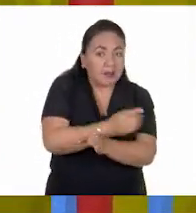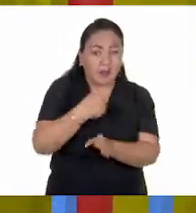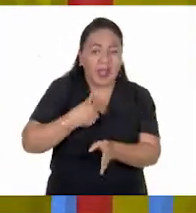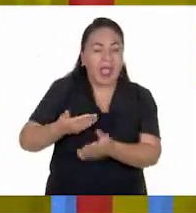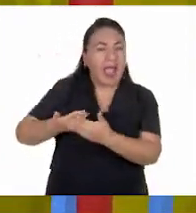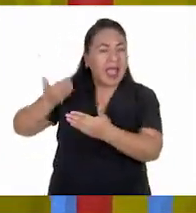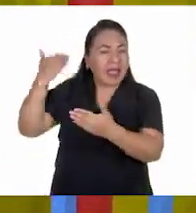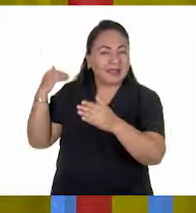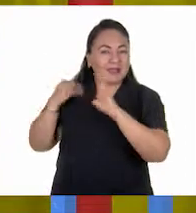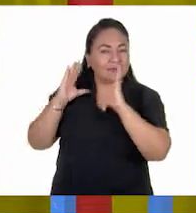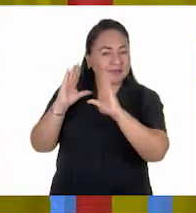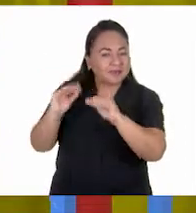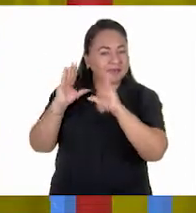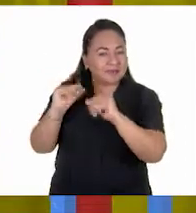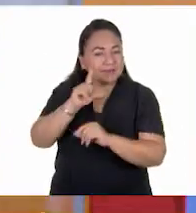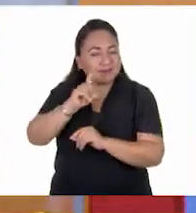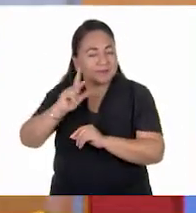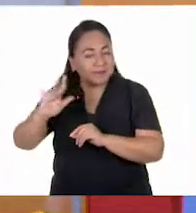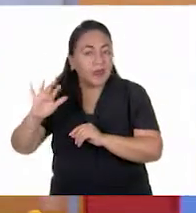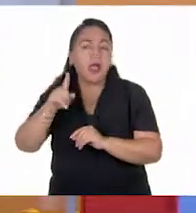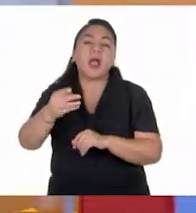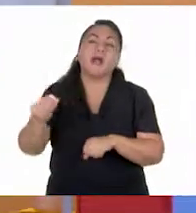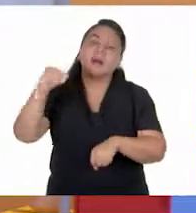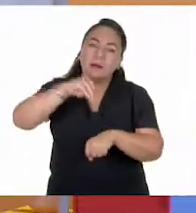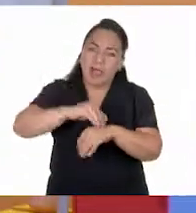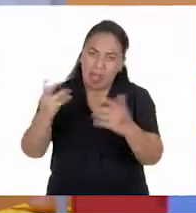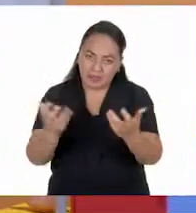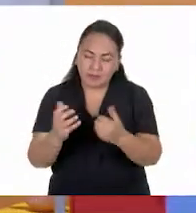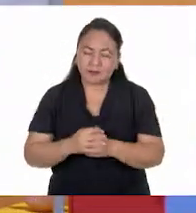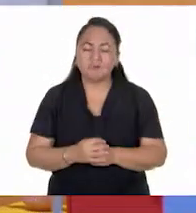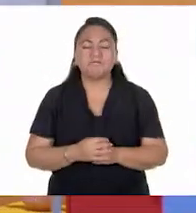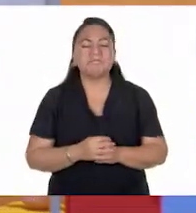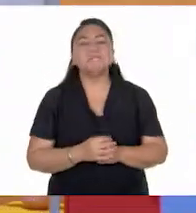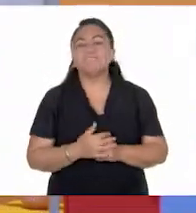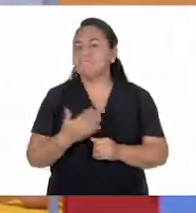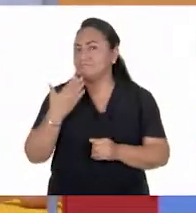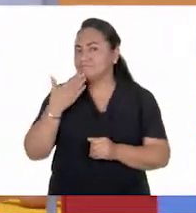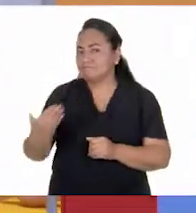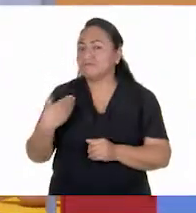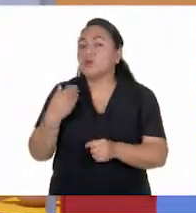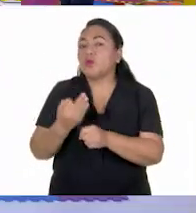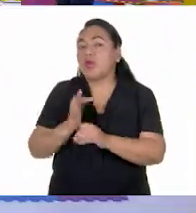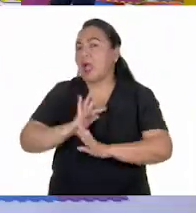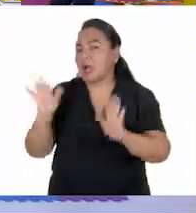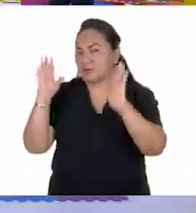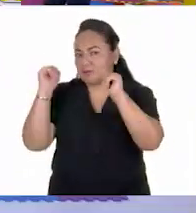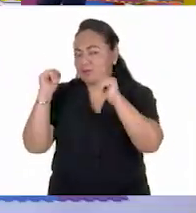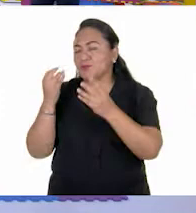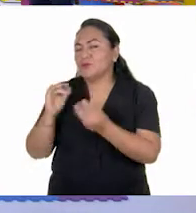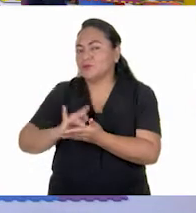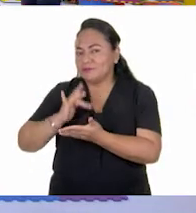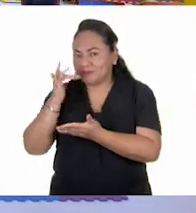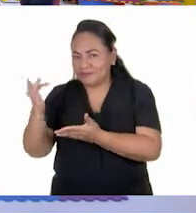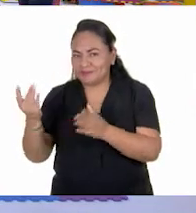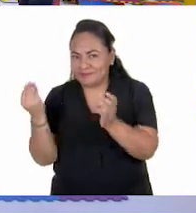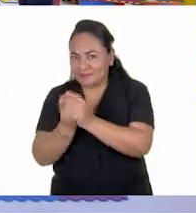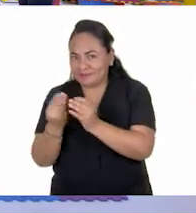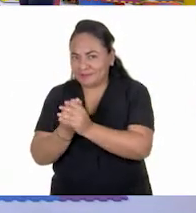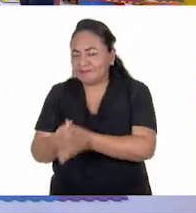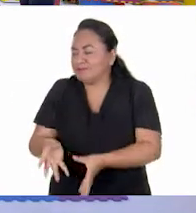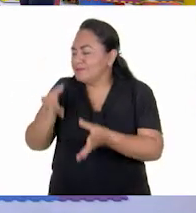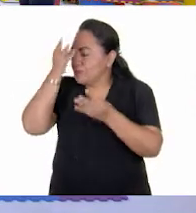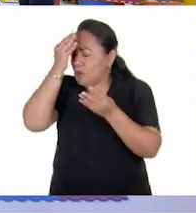hemos aprendido esta semana. Me parece muy bien, maestro, pero por hoy tenemos que despedirnos. Muchísimas gracias por esta clase,